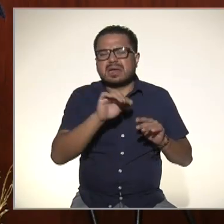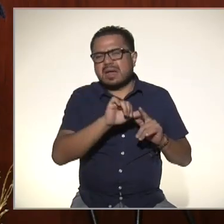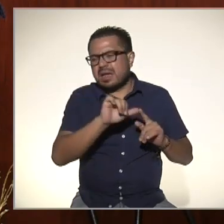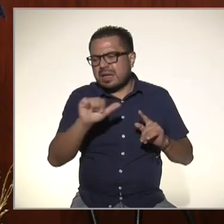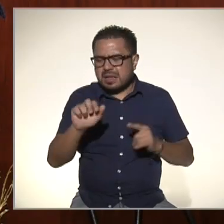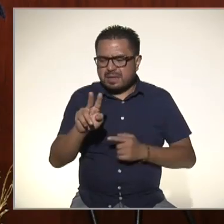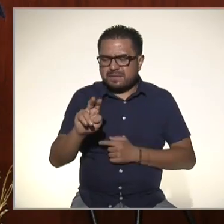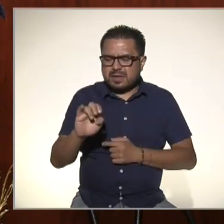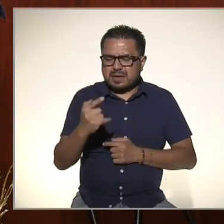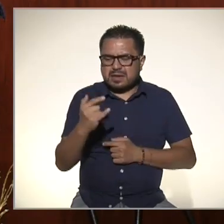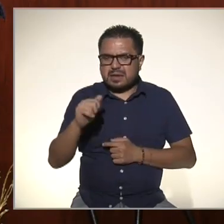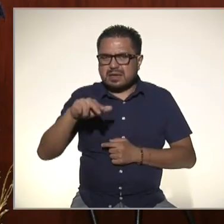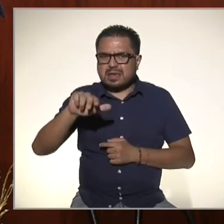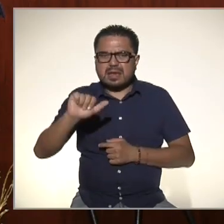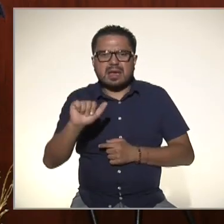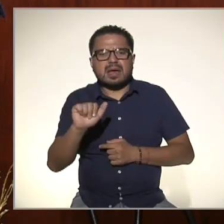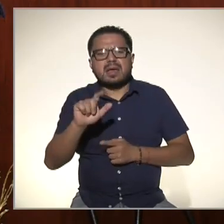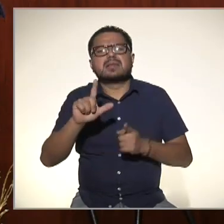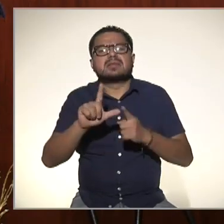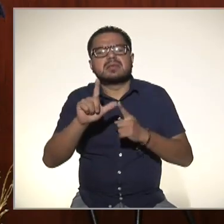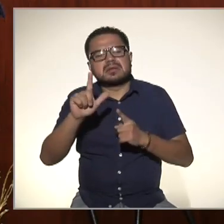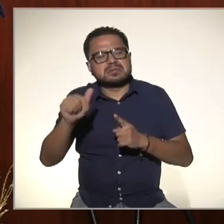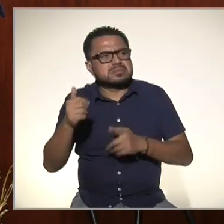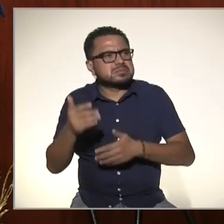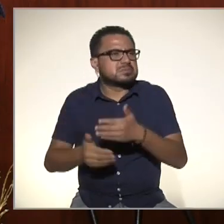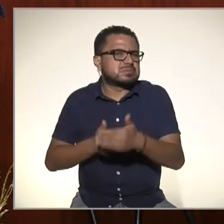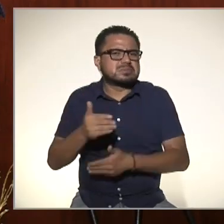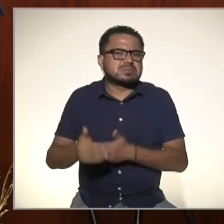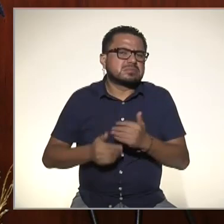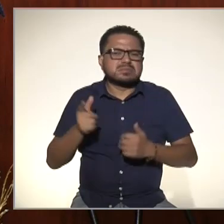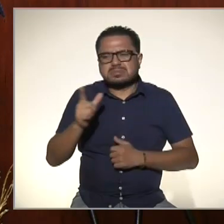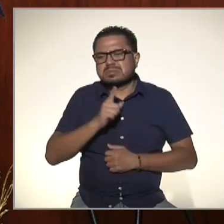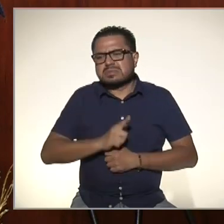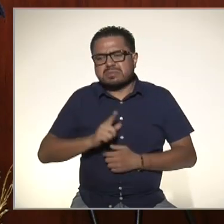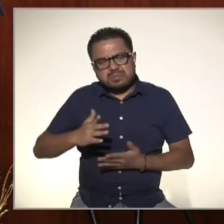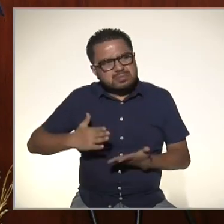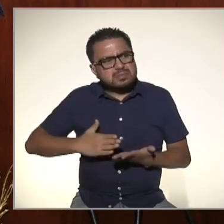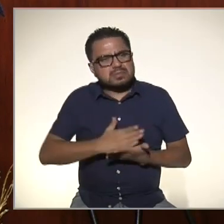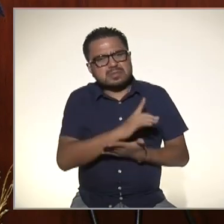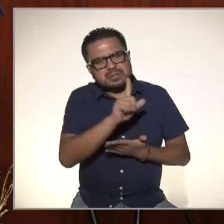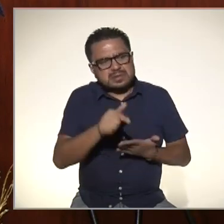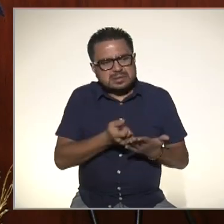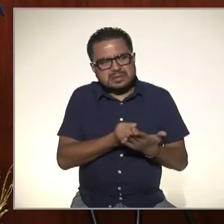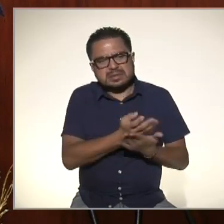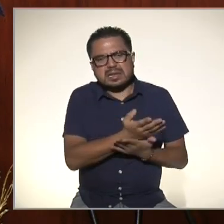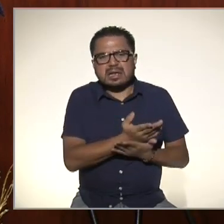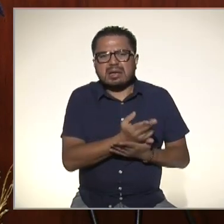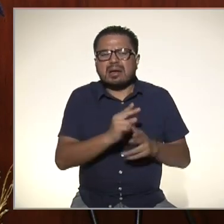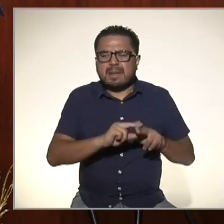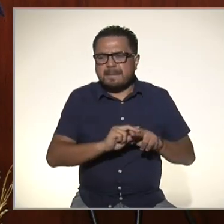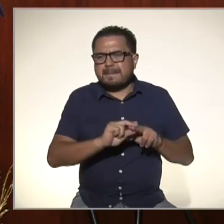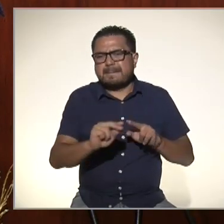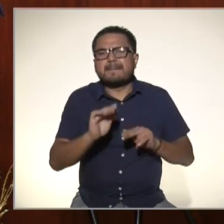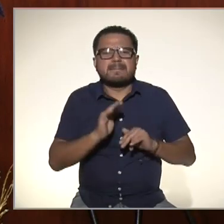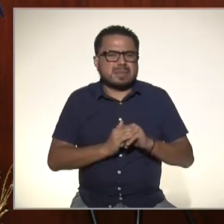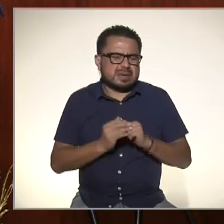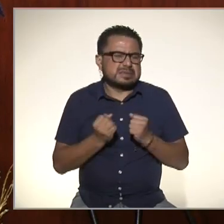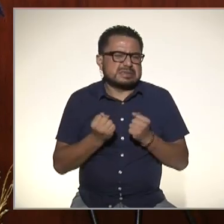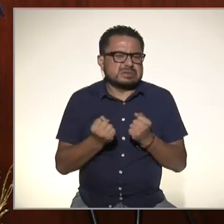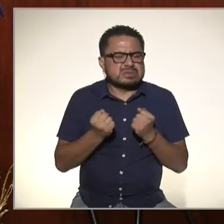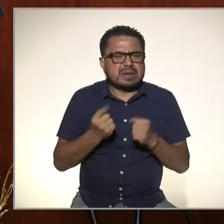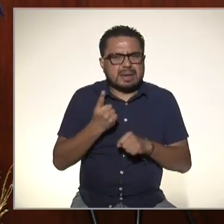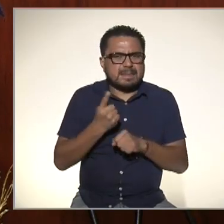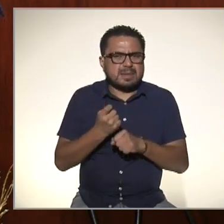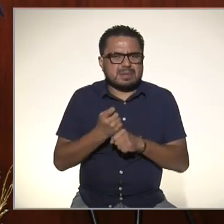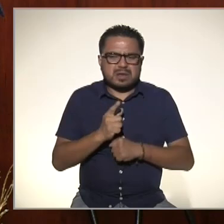vejiga después de tener la eyaculación y posteriormente cuando va y orina, sale el semen, sale la orina un poco más turbia en esa